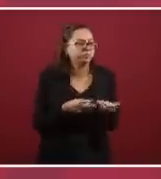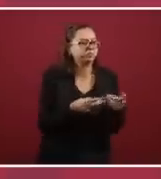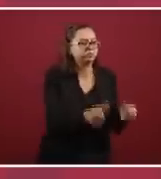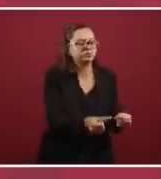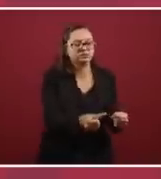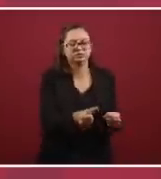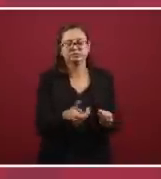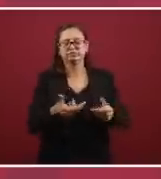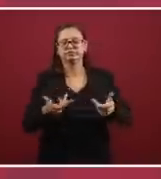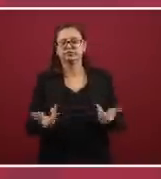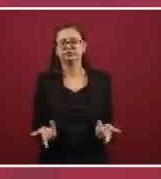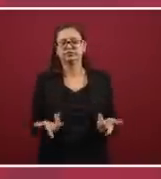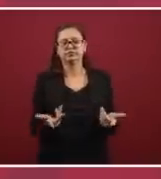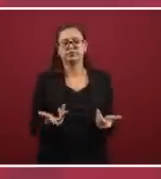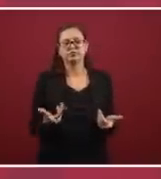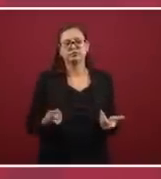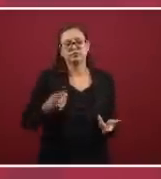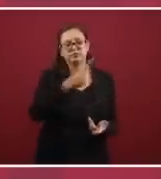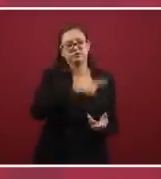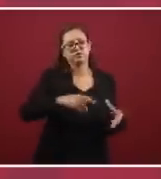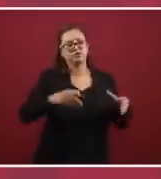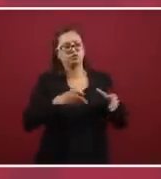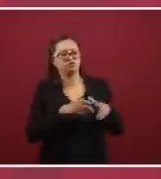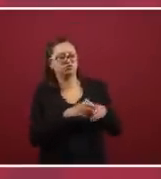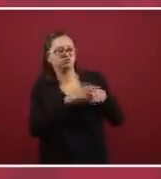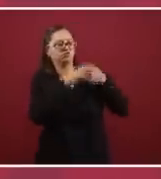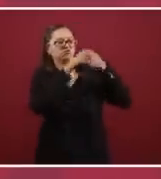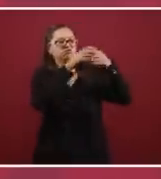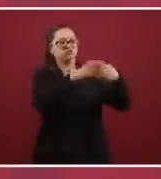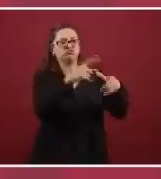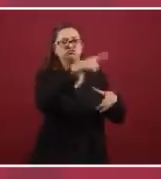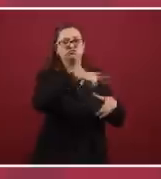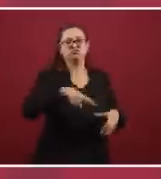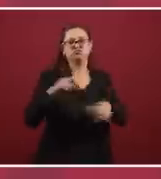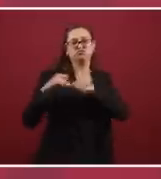de la burocracia dorada.